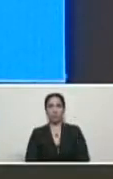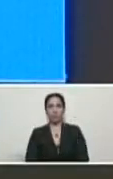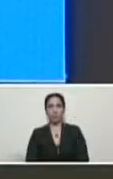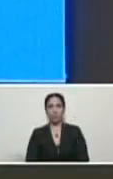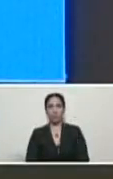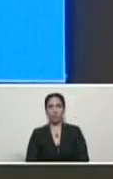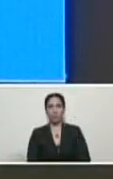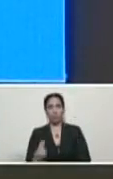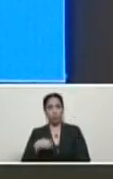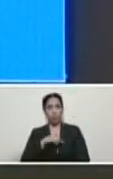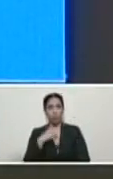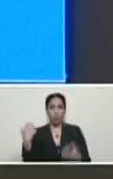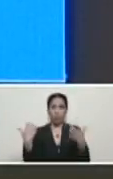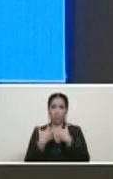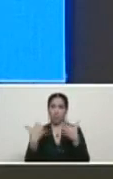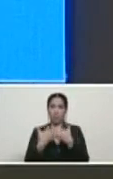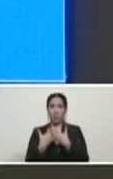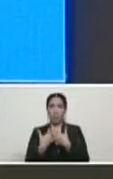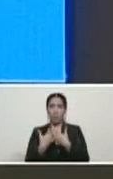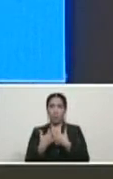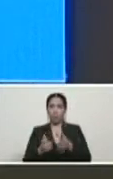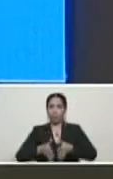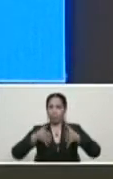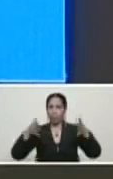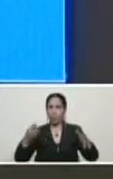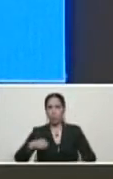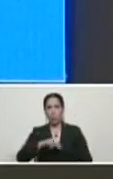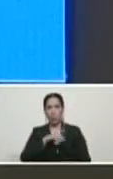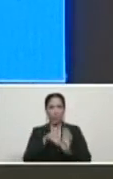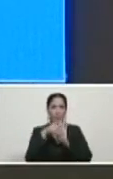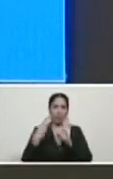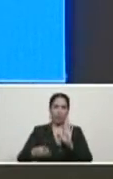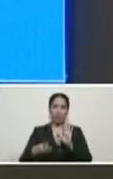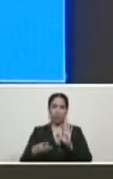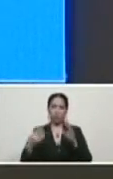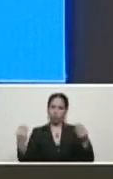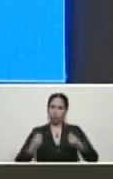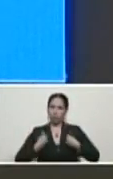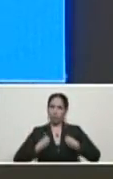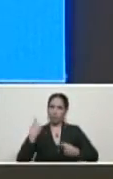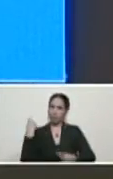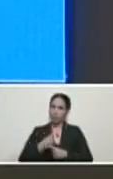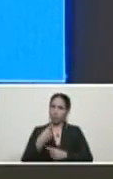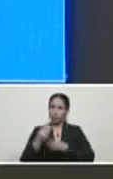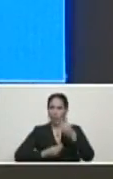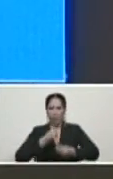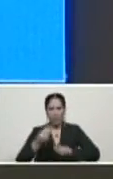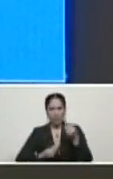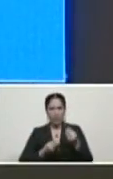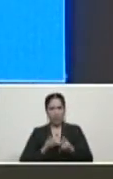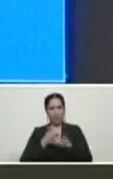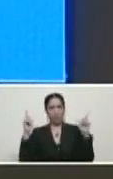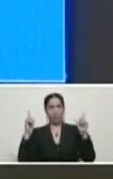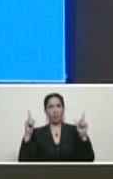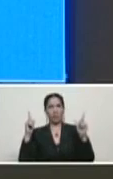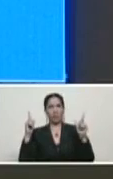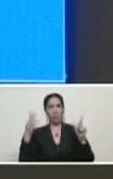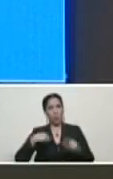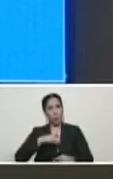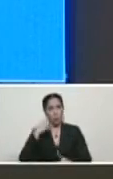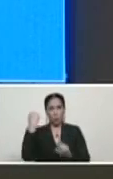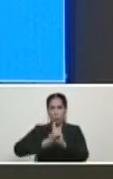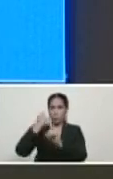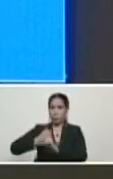Estamos dando una batalla tremenda por nuestro derecho a existir, a ser. Estamos dando una